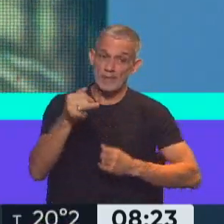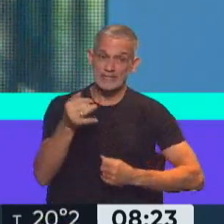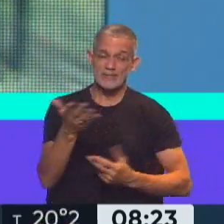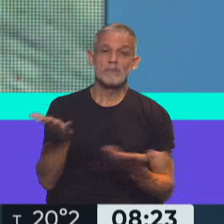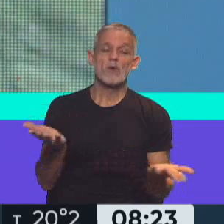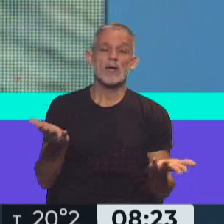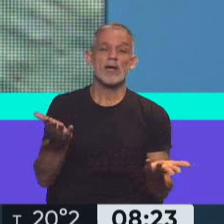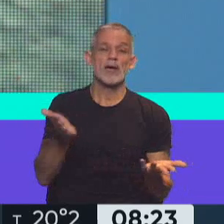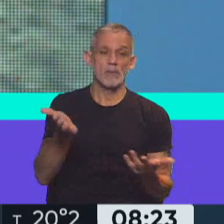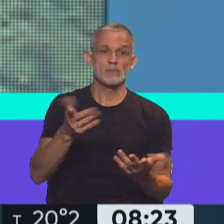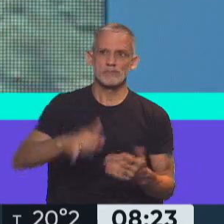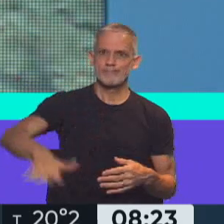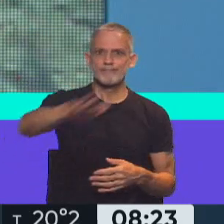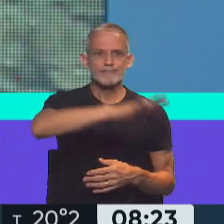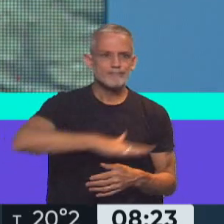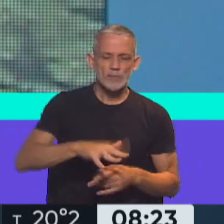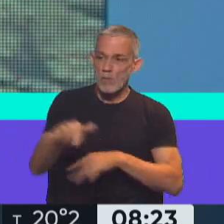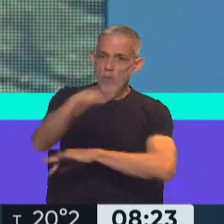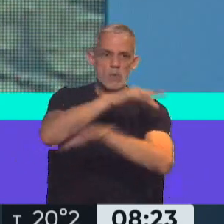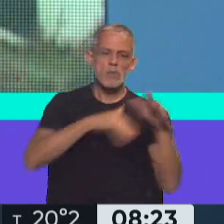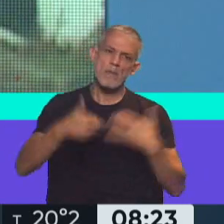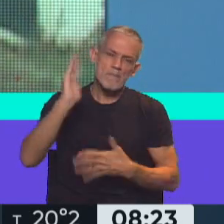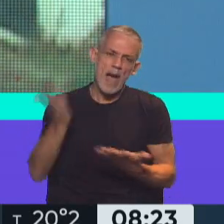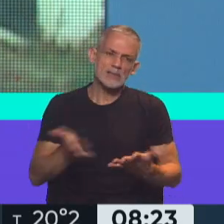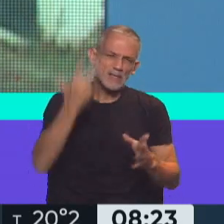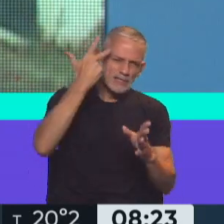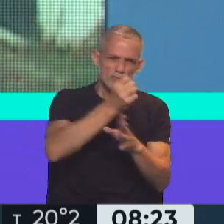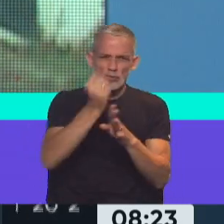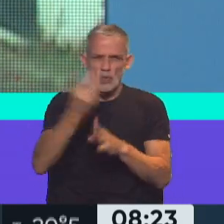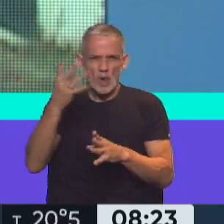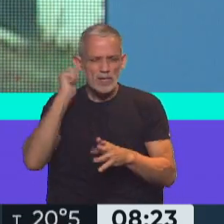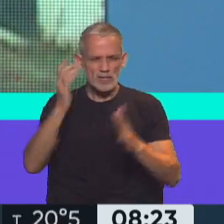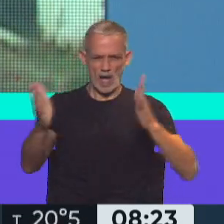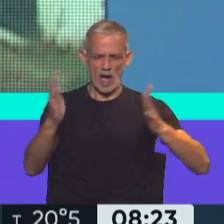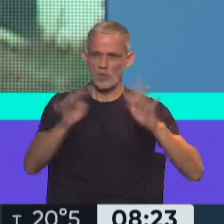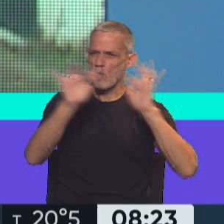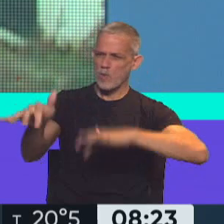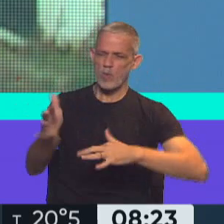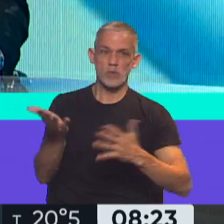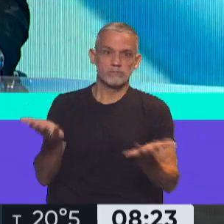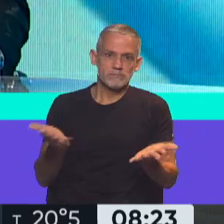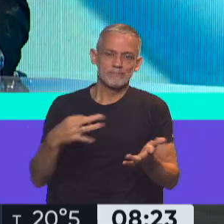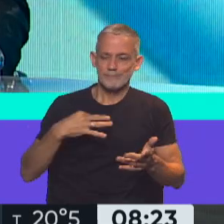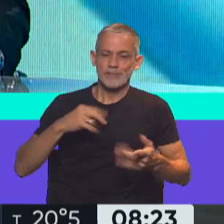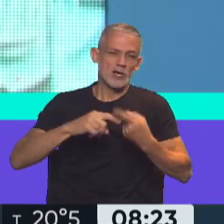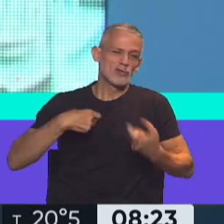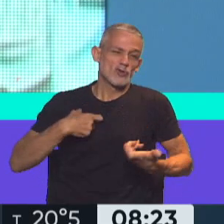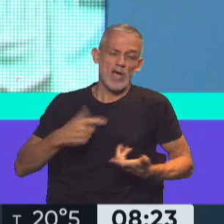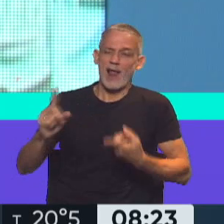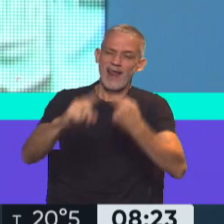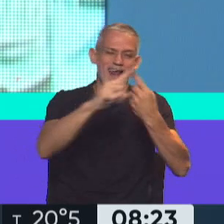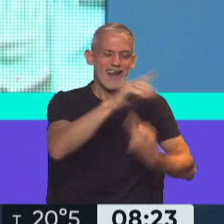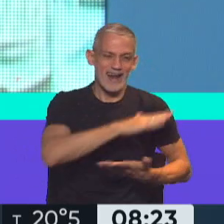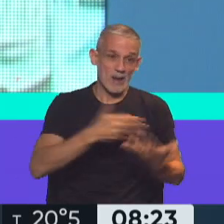son, digamos, la población que más movilidad tiene, que más asiste a eventos masivos. Sí, más vida social. Más vida